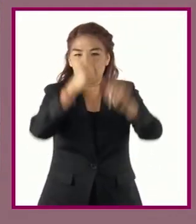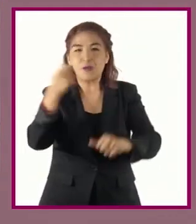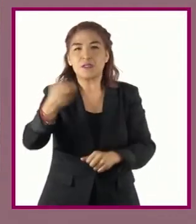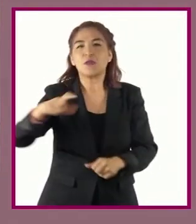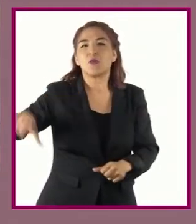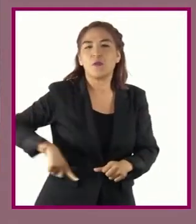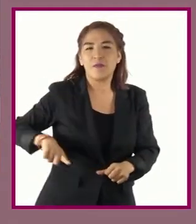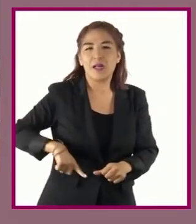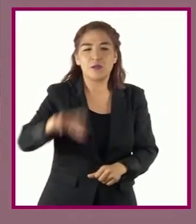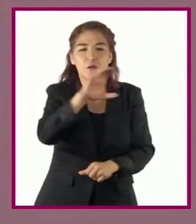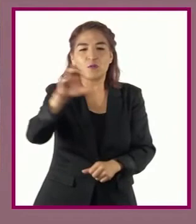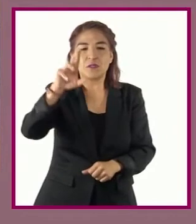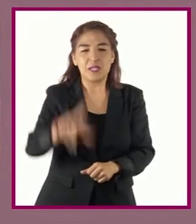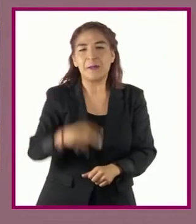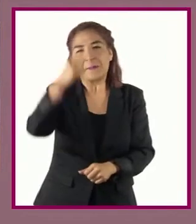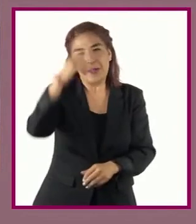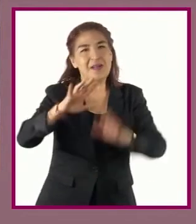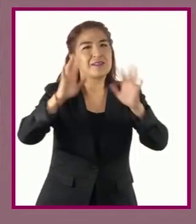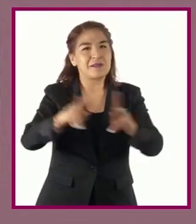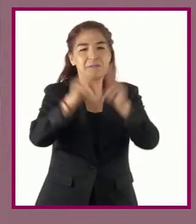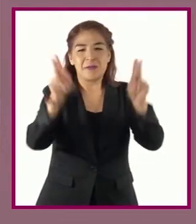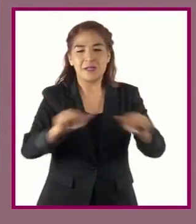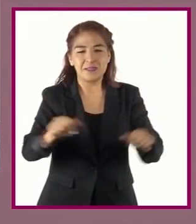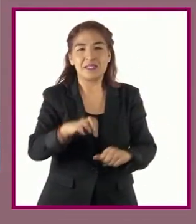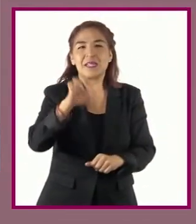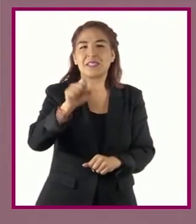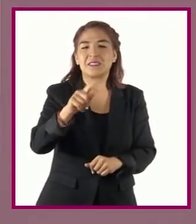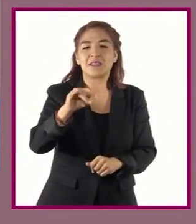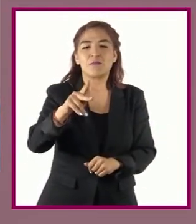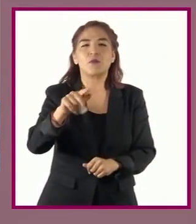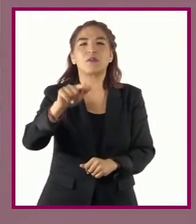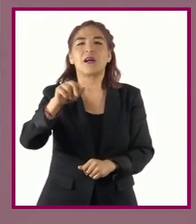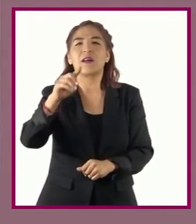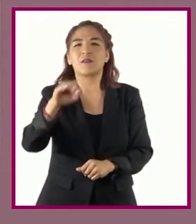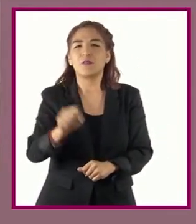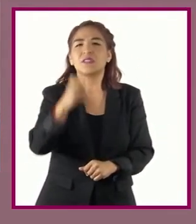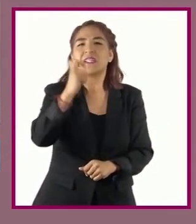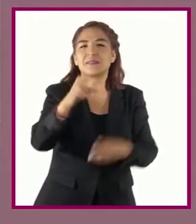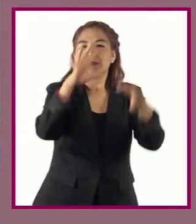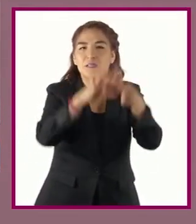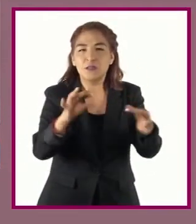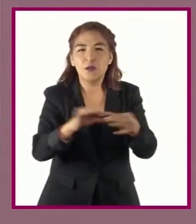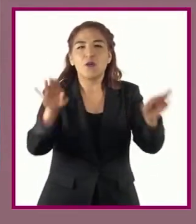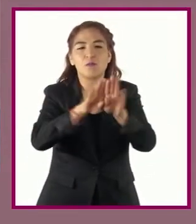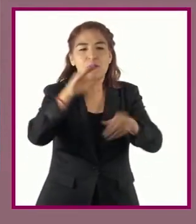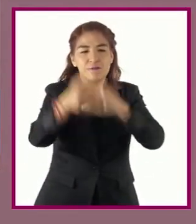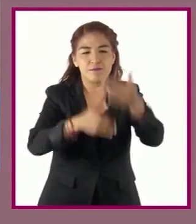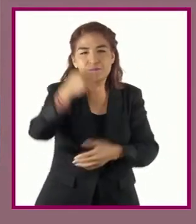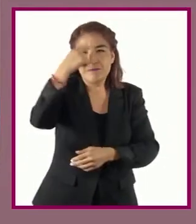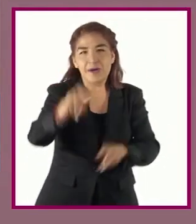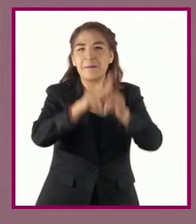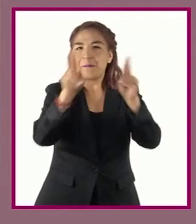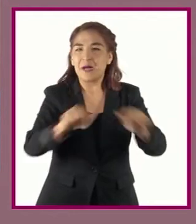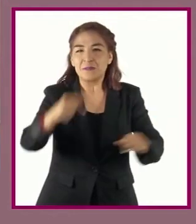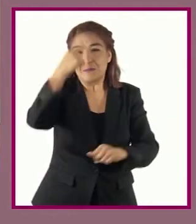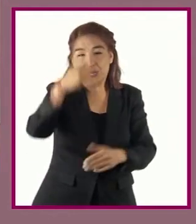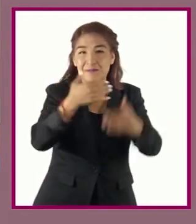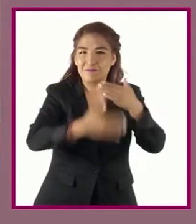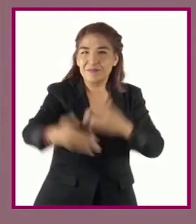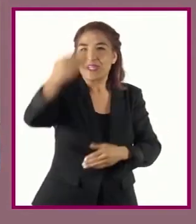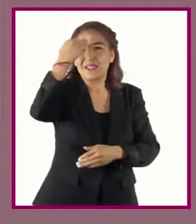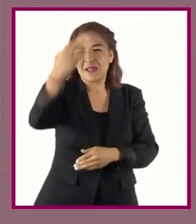Rica. Así surge un documento llamado Esquipulas II, en el que se define el procedimiento para establecer la paz firme y duradera en la